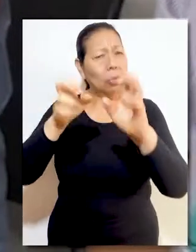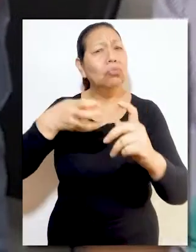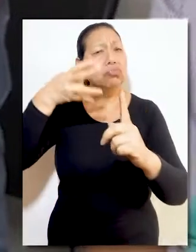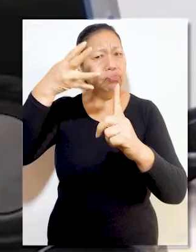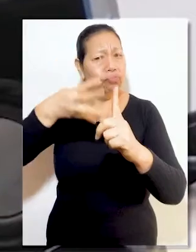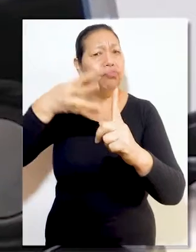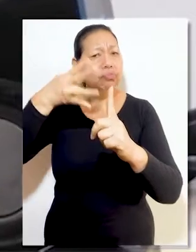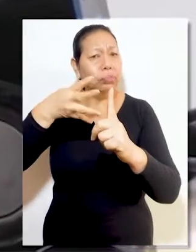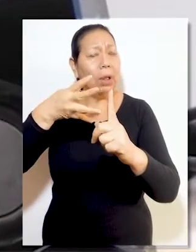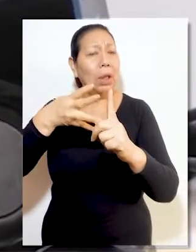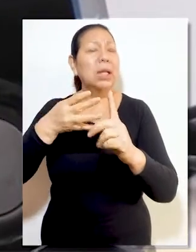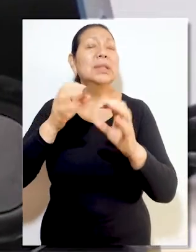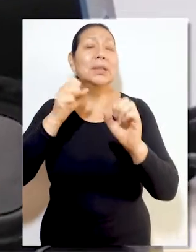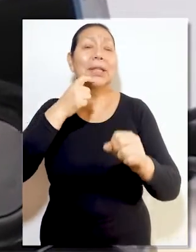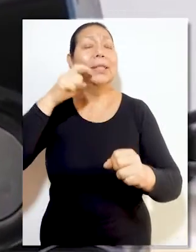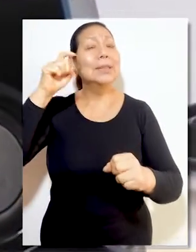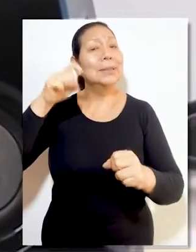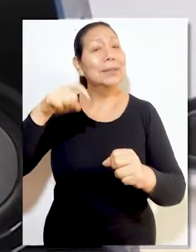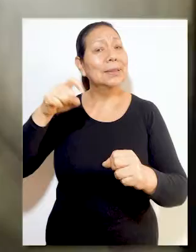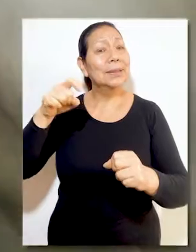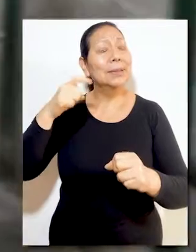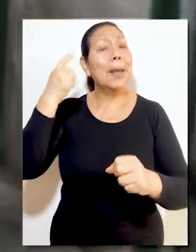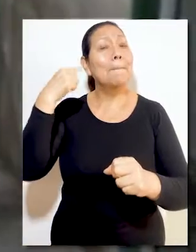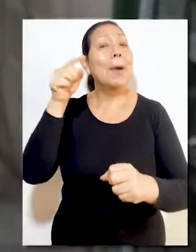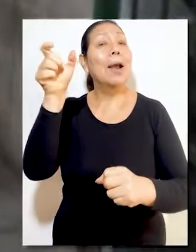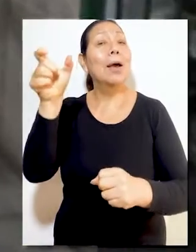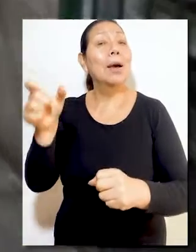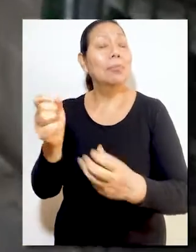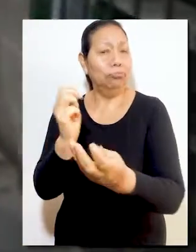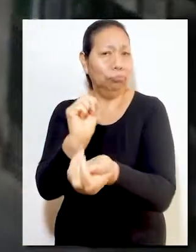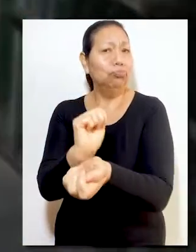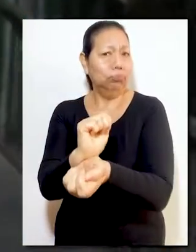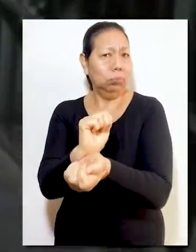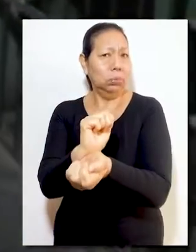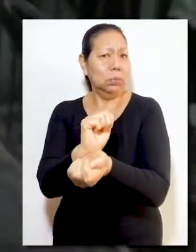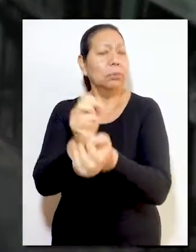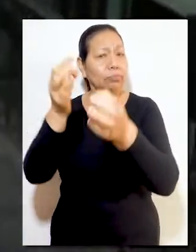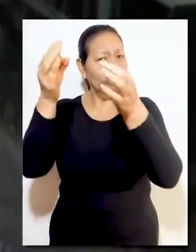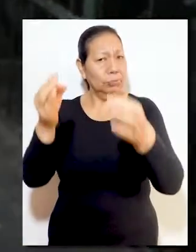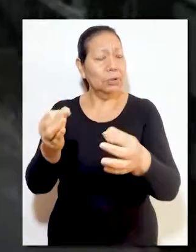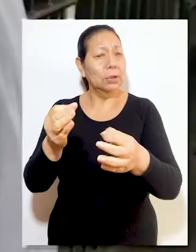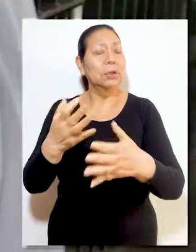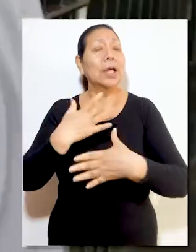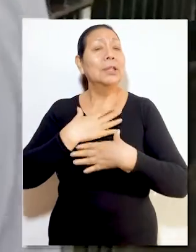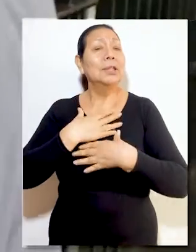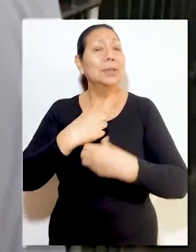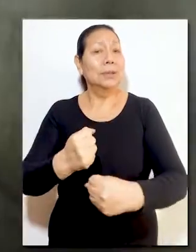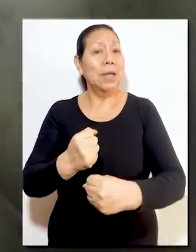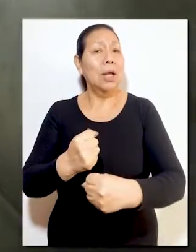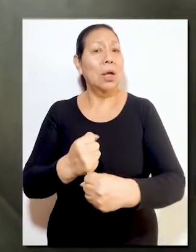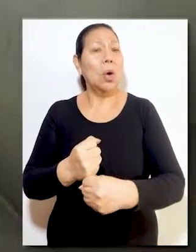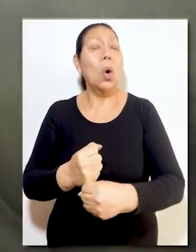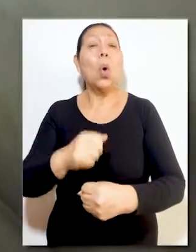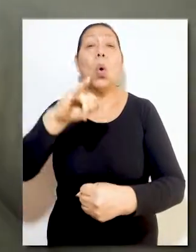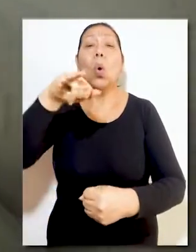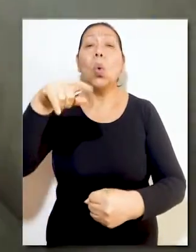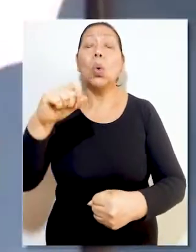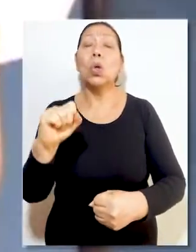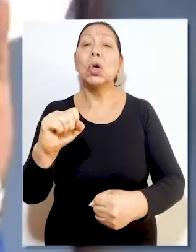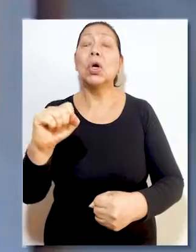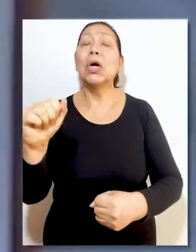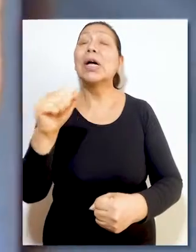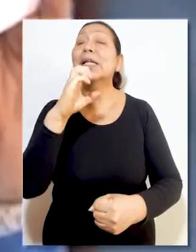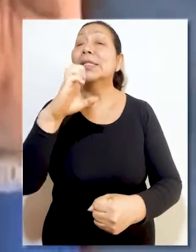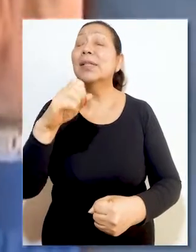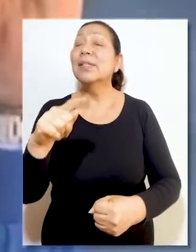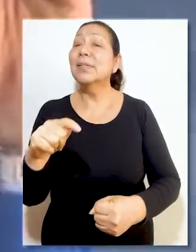practiquen todos los exámenes y las pruebas que consideren pertinentes para que se determine el real estado de salud de